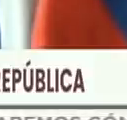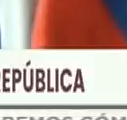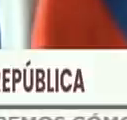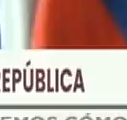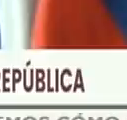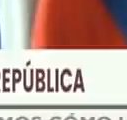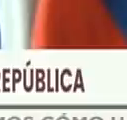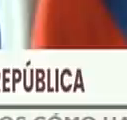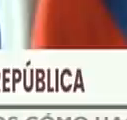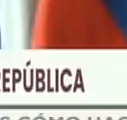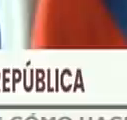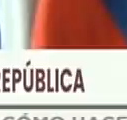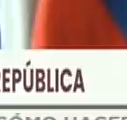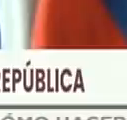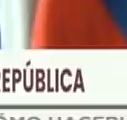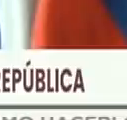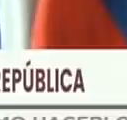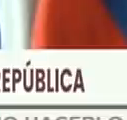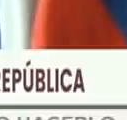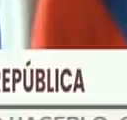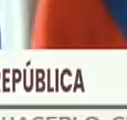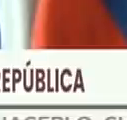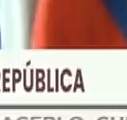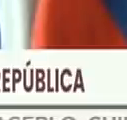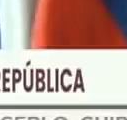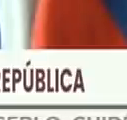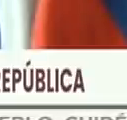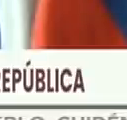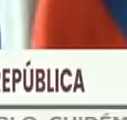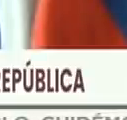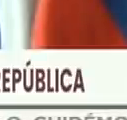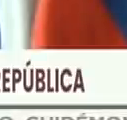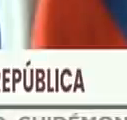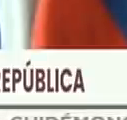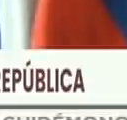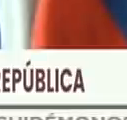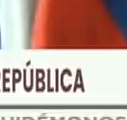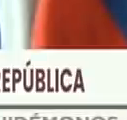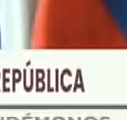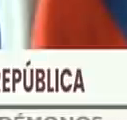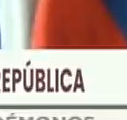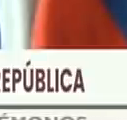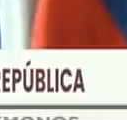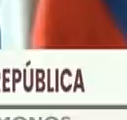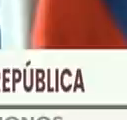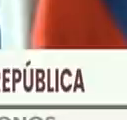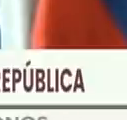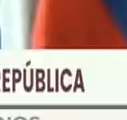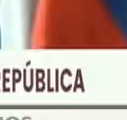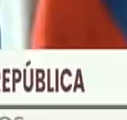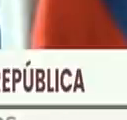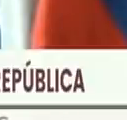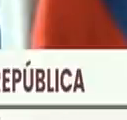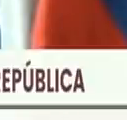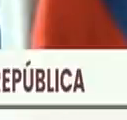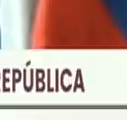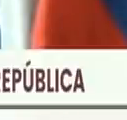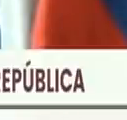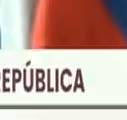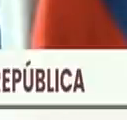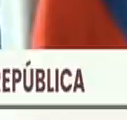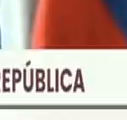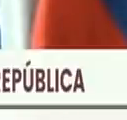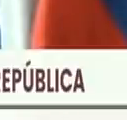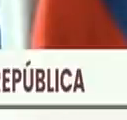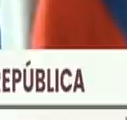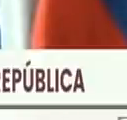derechos humanos y titular de la acción penal le ha enviado a la Corte Penal Internacional el día